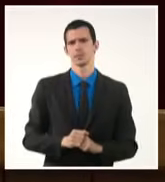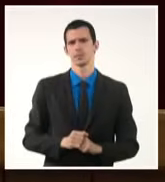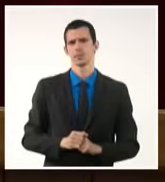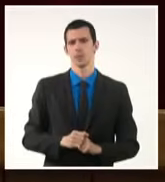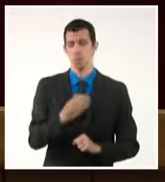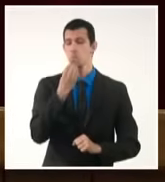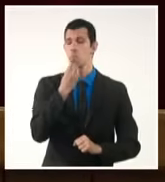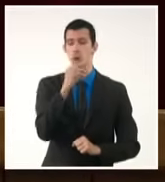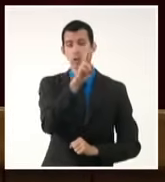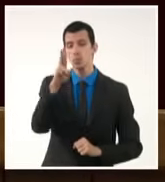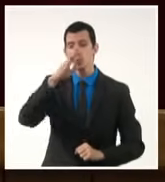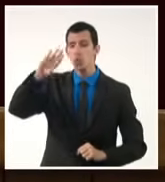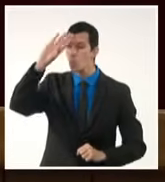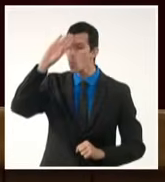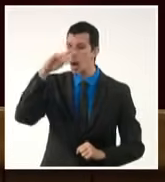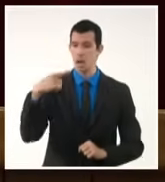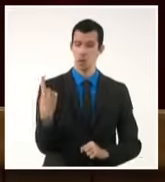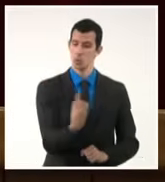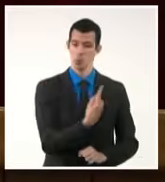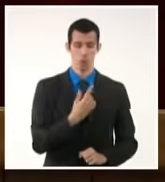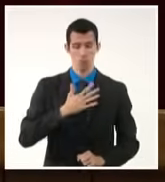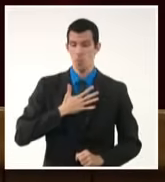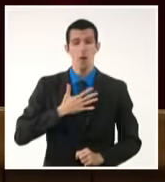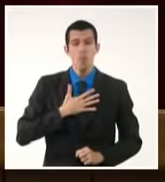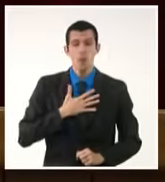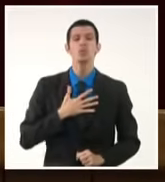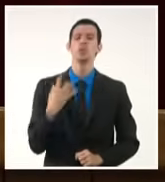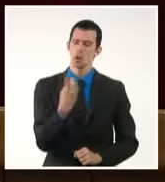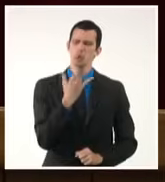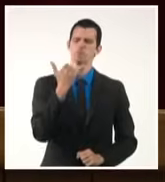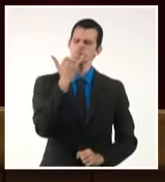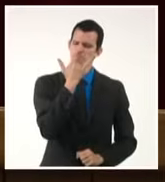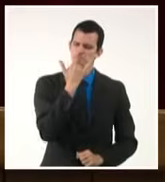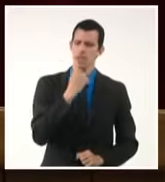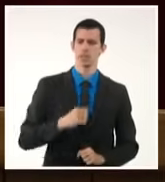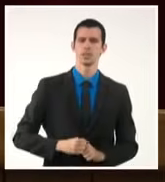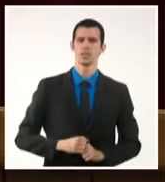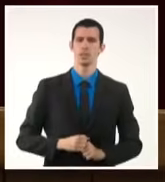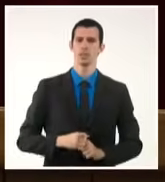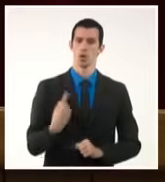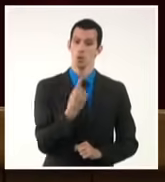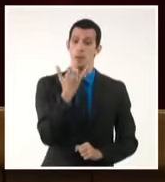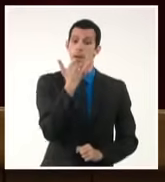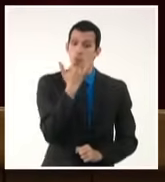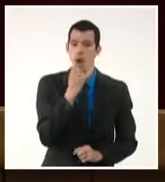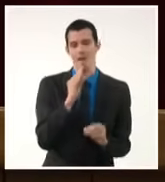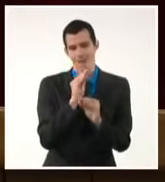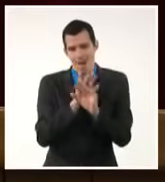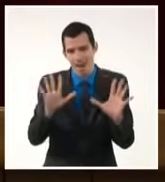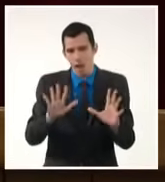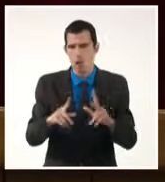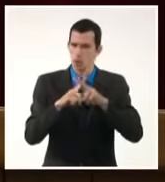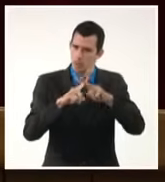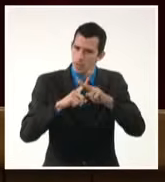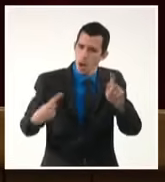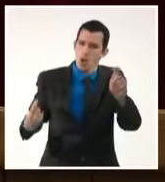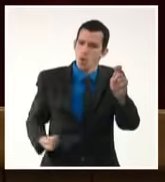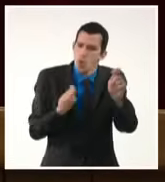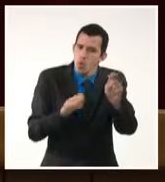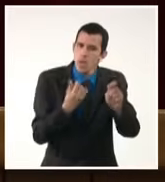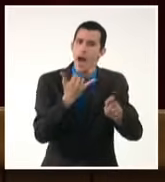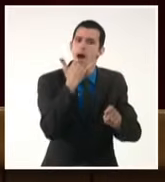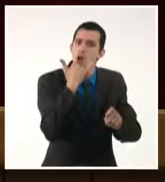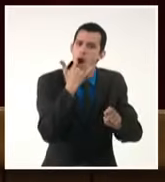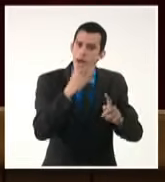mismos si no corregíamos los errores y las desviaciones. Por su parte, el general de ejército